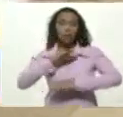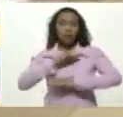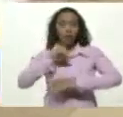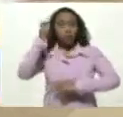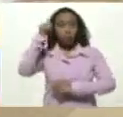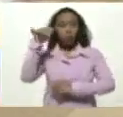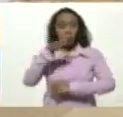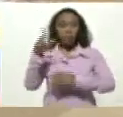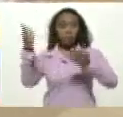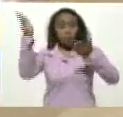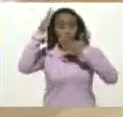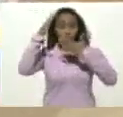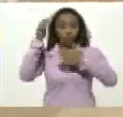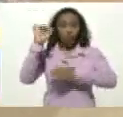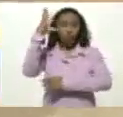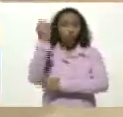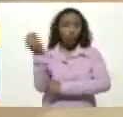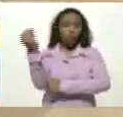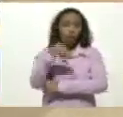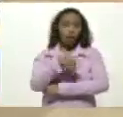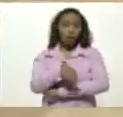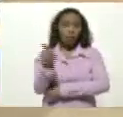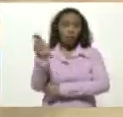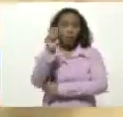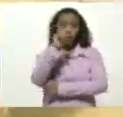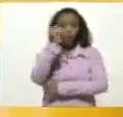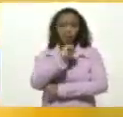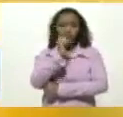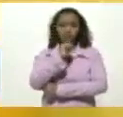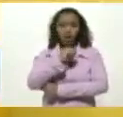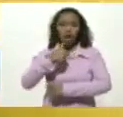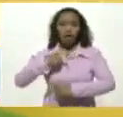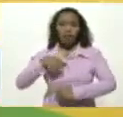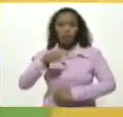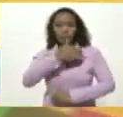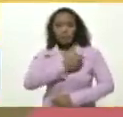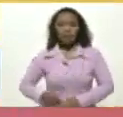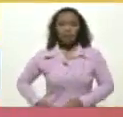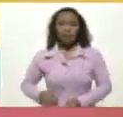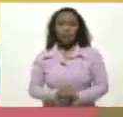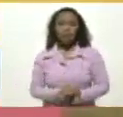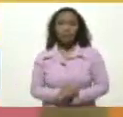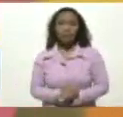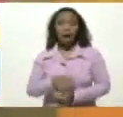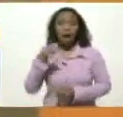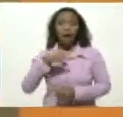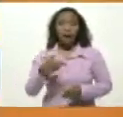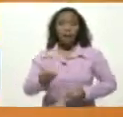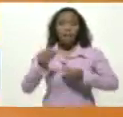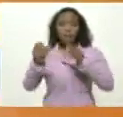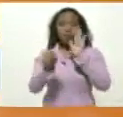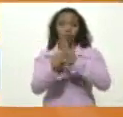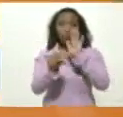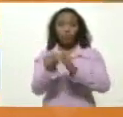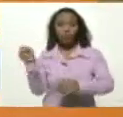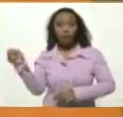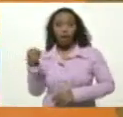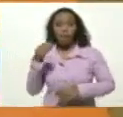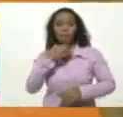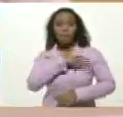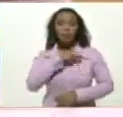población indígena. Un logro más en este mes de la resistencia, presidente. Bueno, presidente, quisiera dar la palabra a la misionera de la